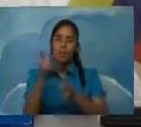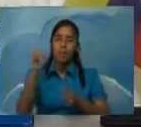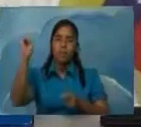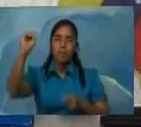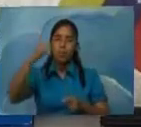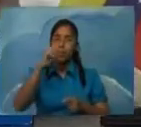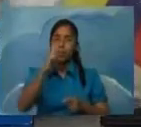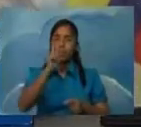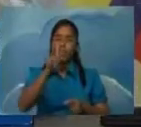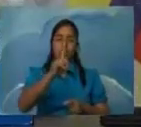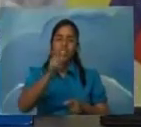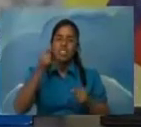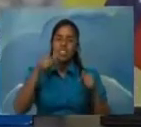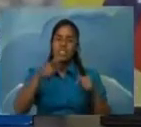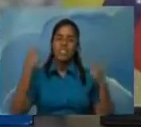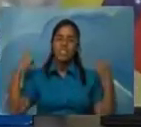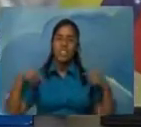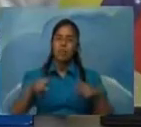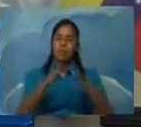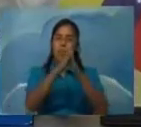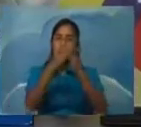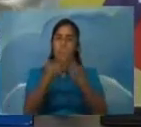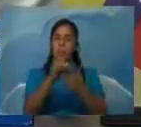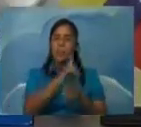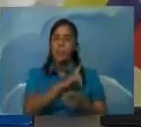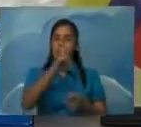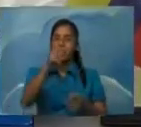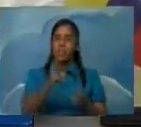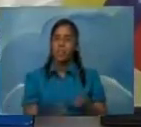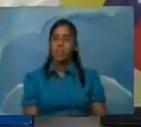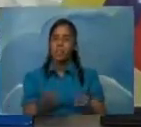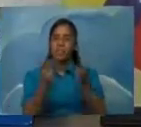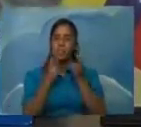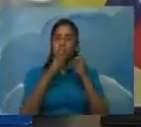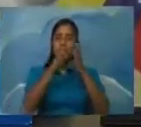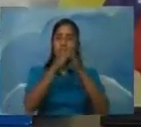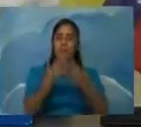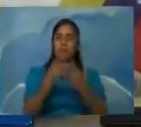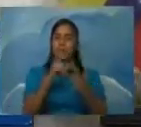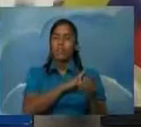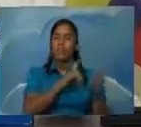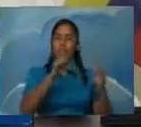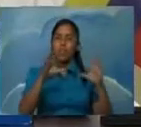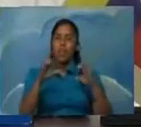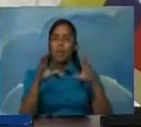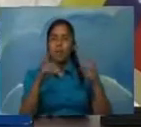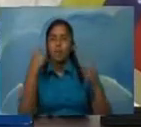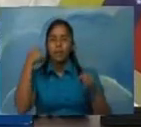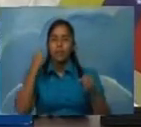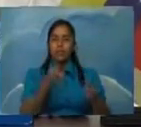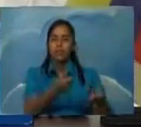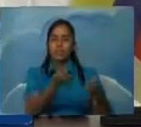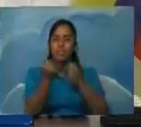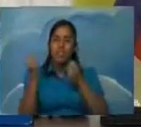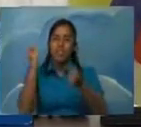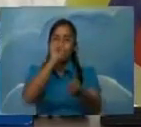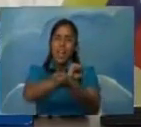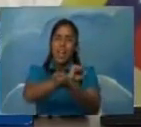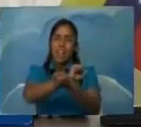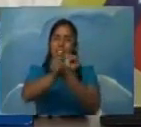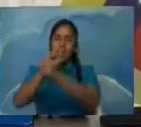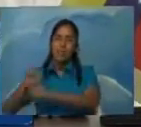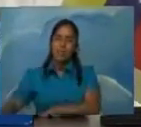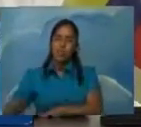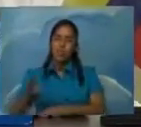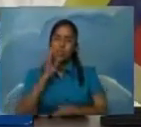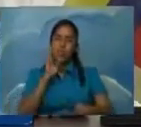aquí tenemos palabra de vida, palabra de esperanza, para que usted también salga de la esclavitud. El